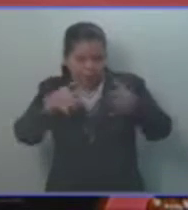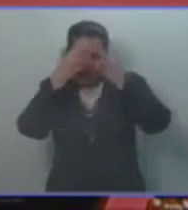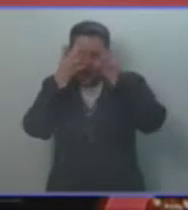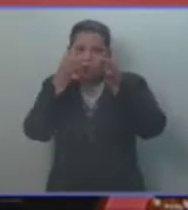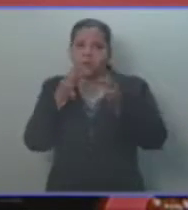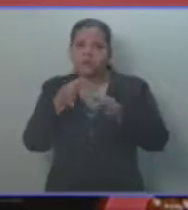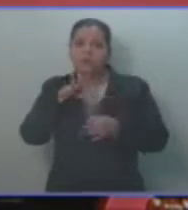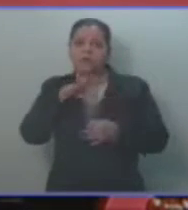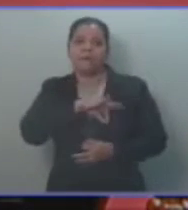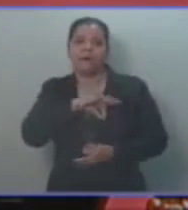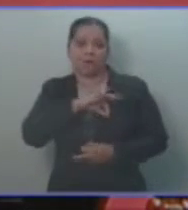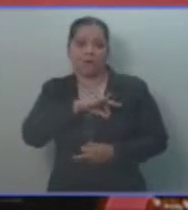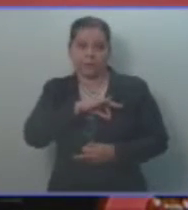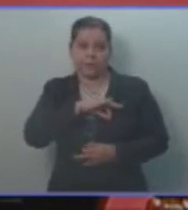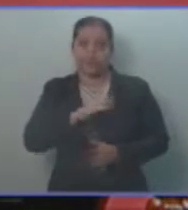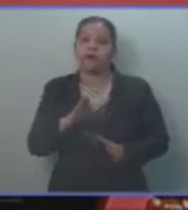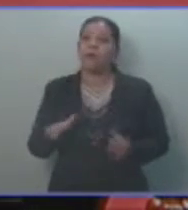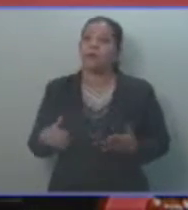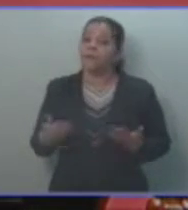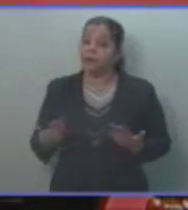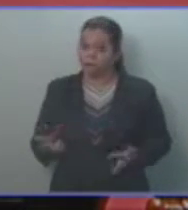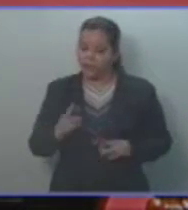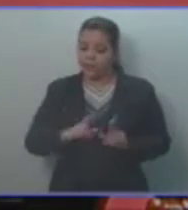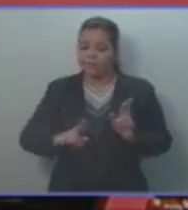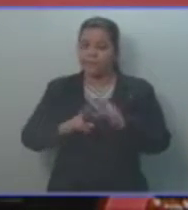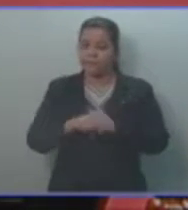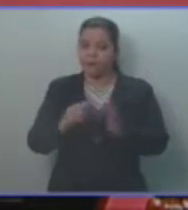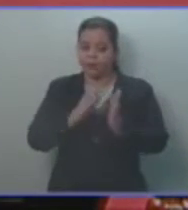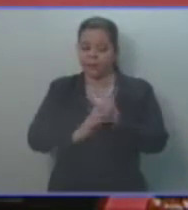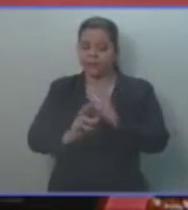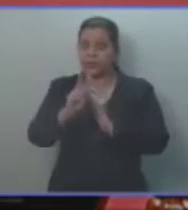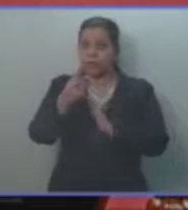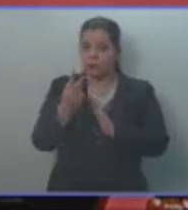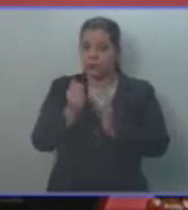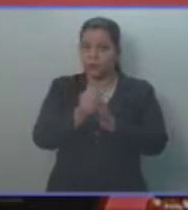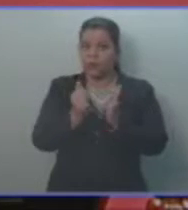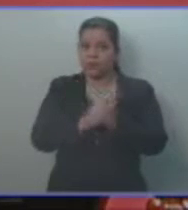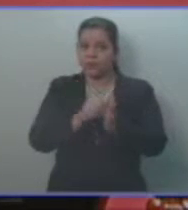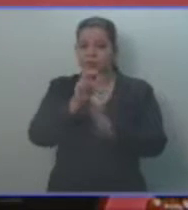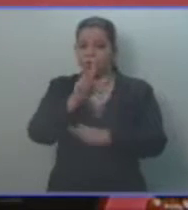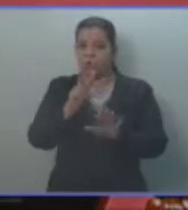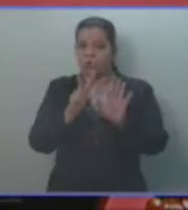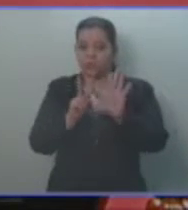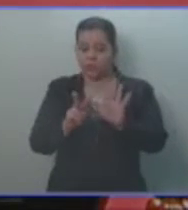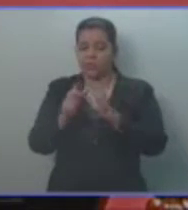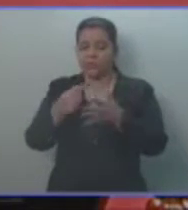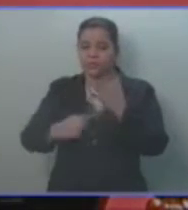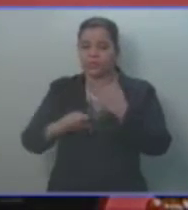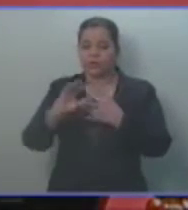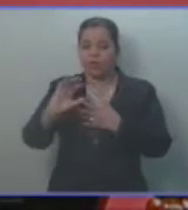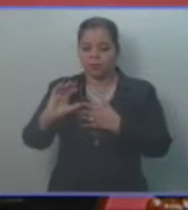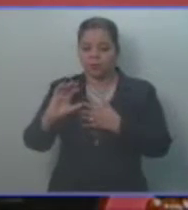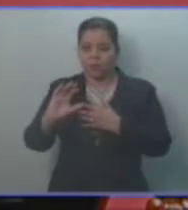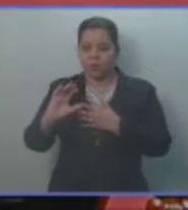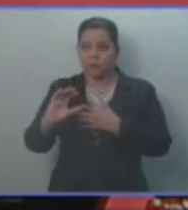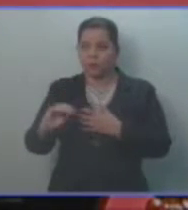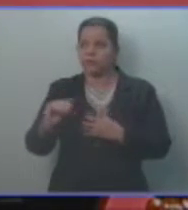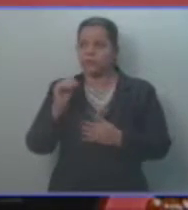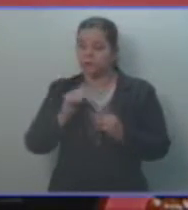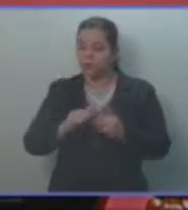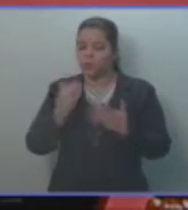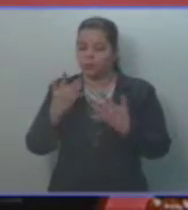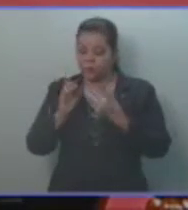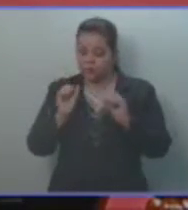dictamen favorable. En el sentido, se reforma el inciso segundo del artículo 37 de la Constitución y lo somete